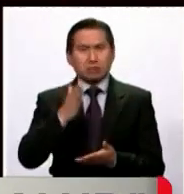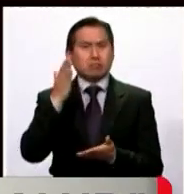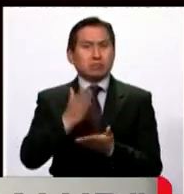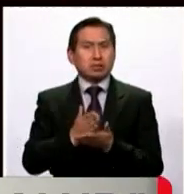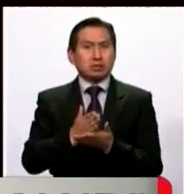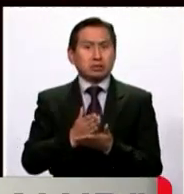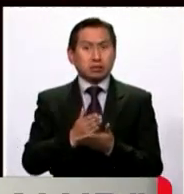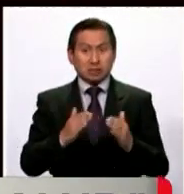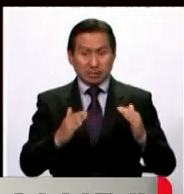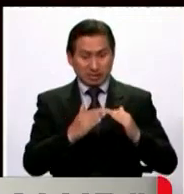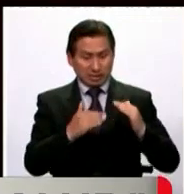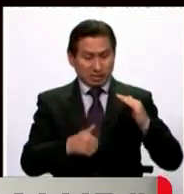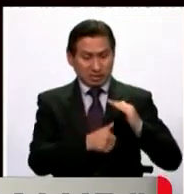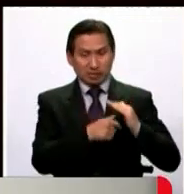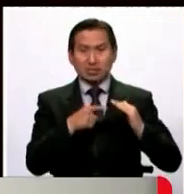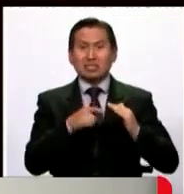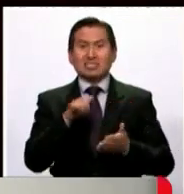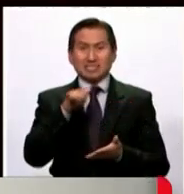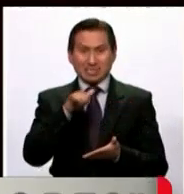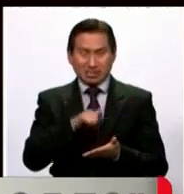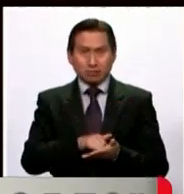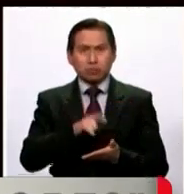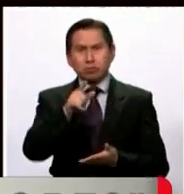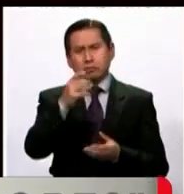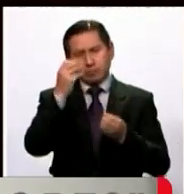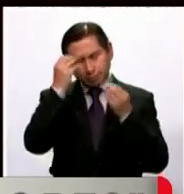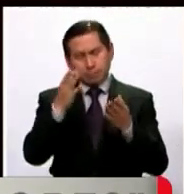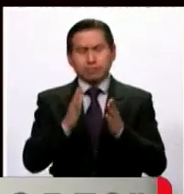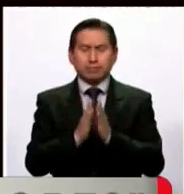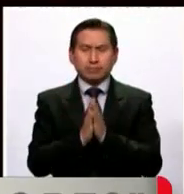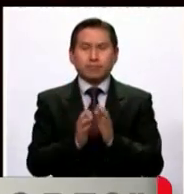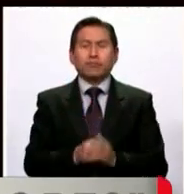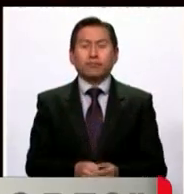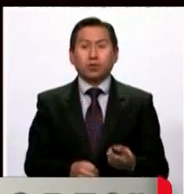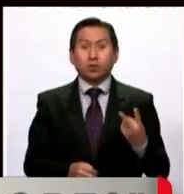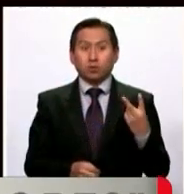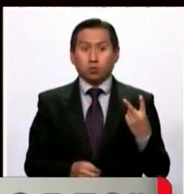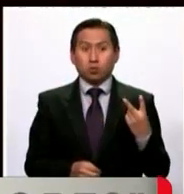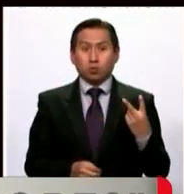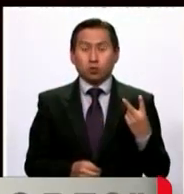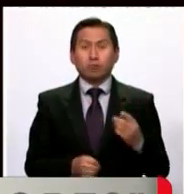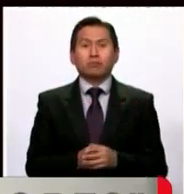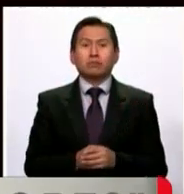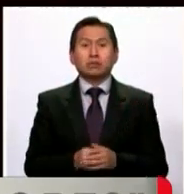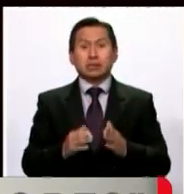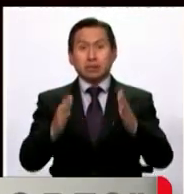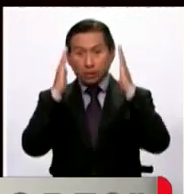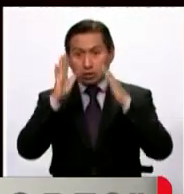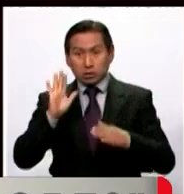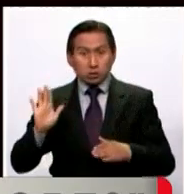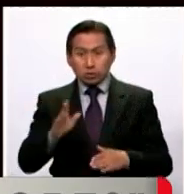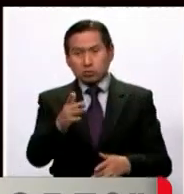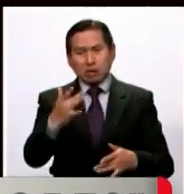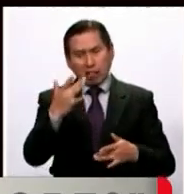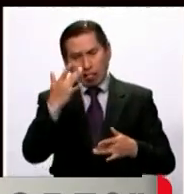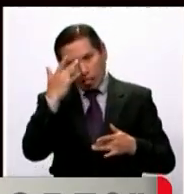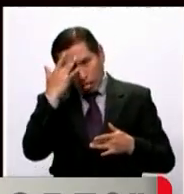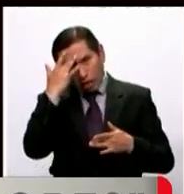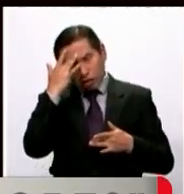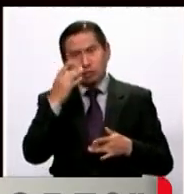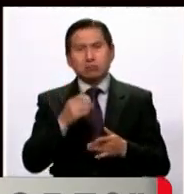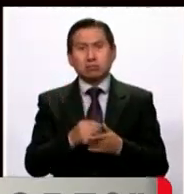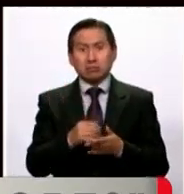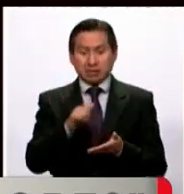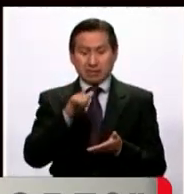es la cuarentena. Cúmplanla. 2. Atender a los que se enferman.